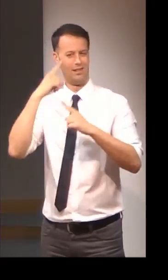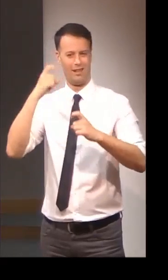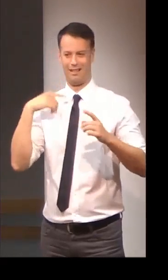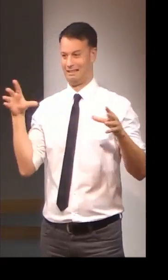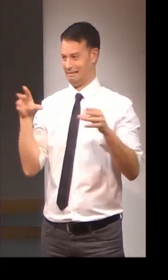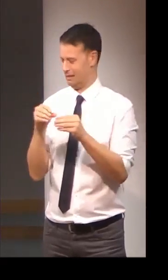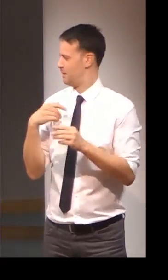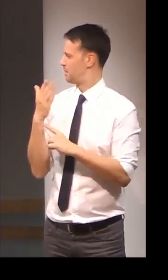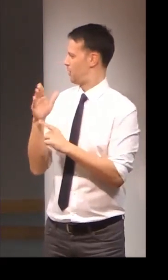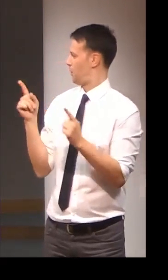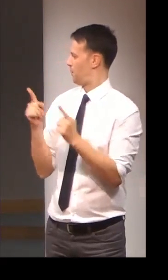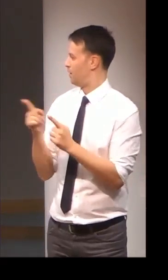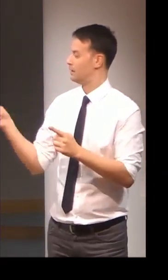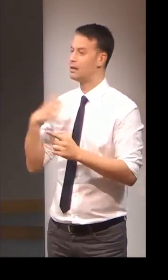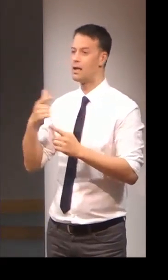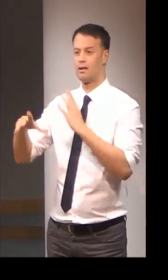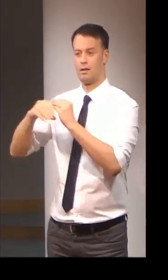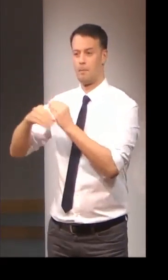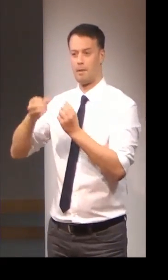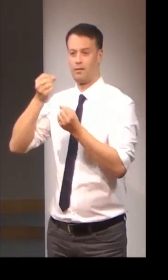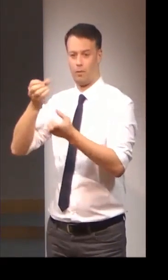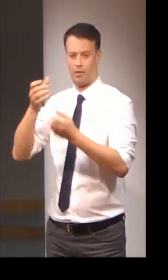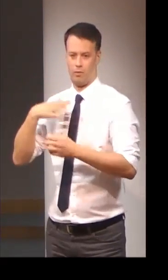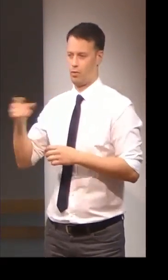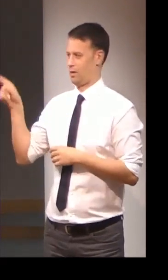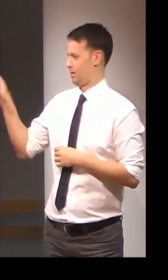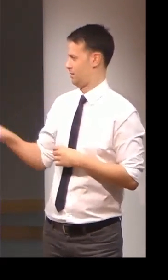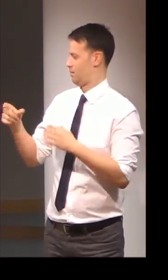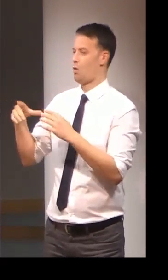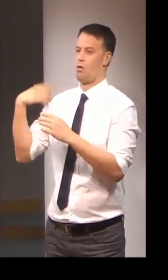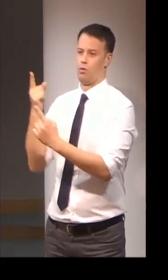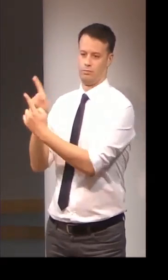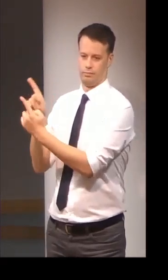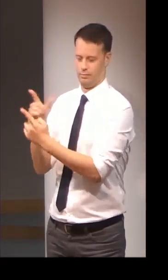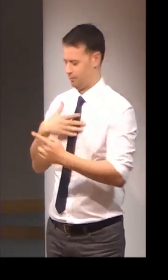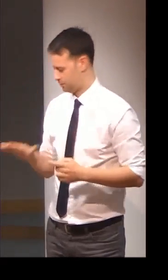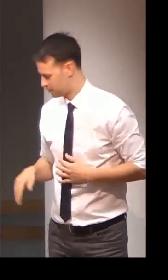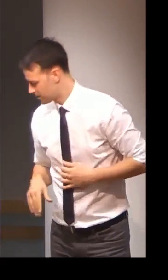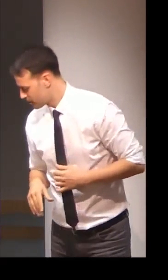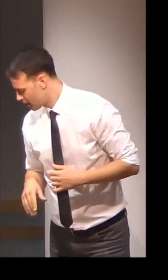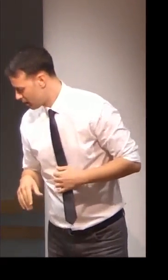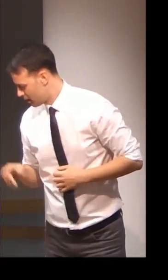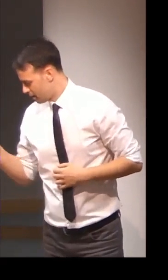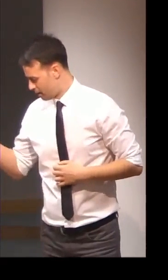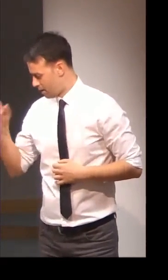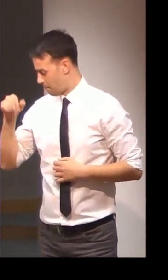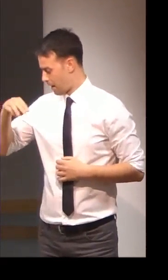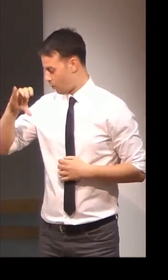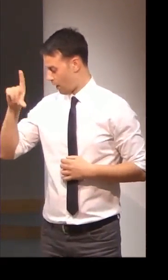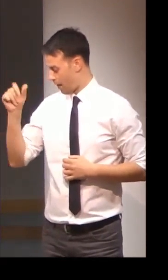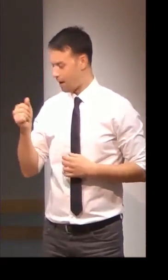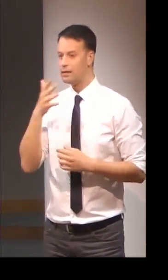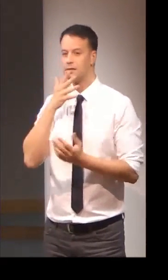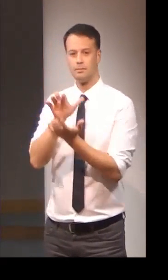poco apurados con respecto al tiempo ha una introducción Eh así muy breve de de su